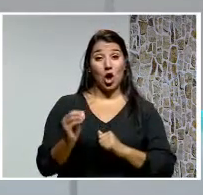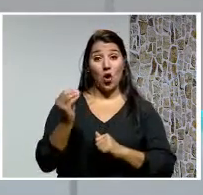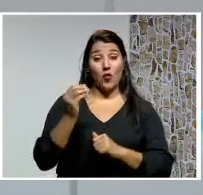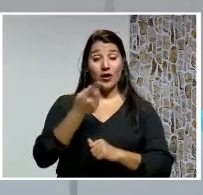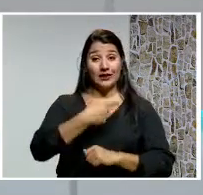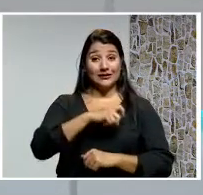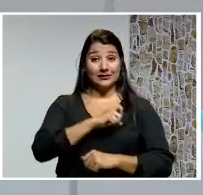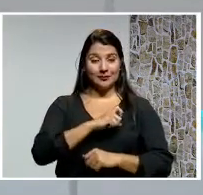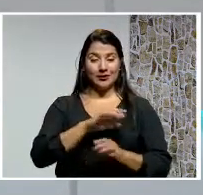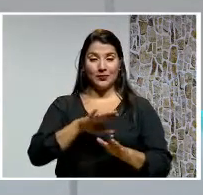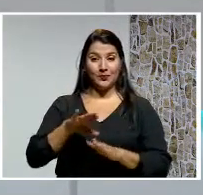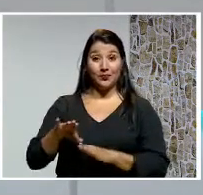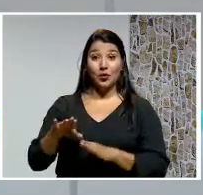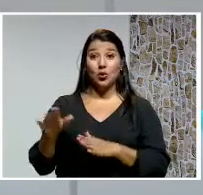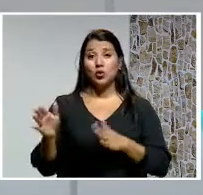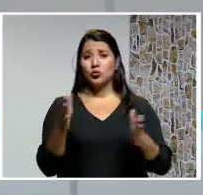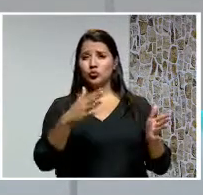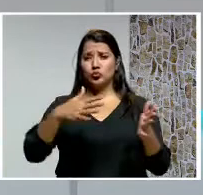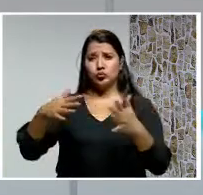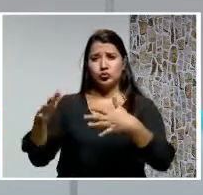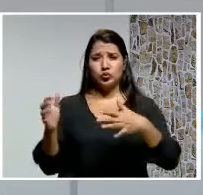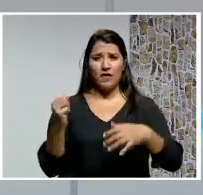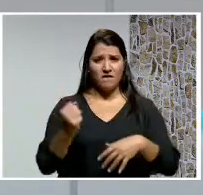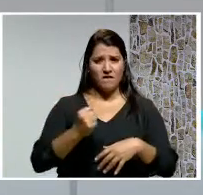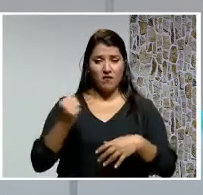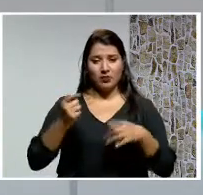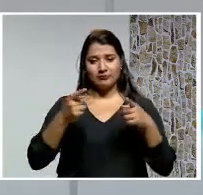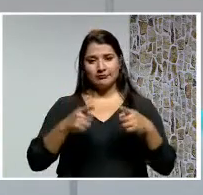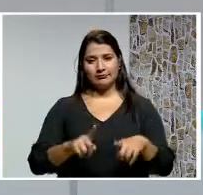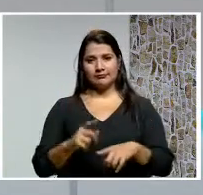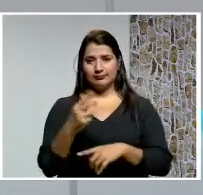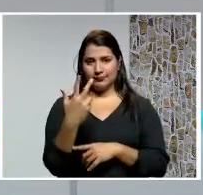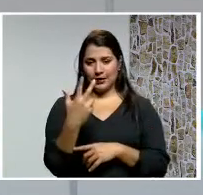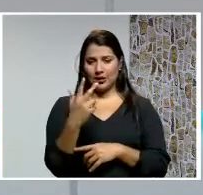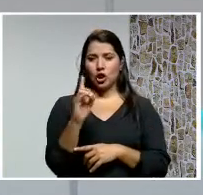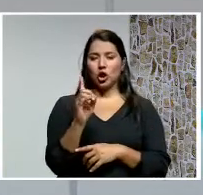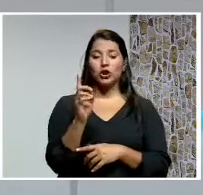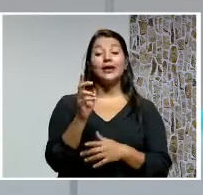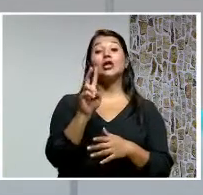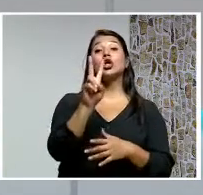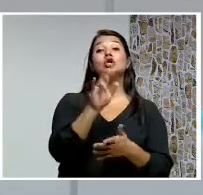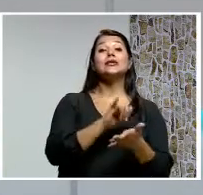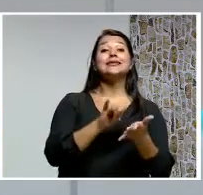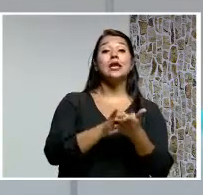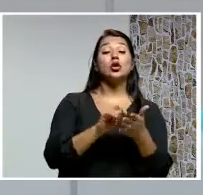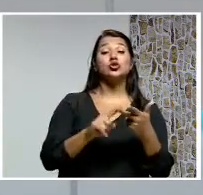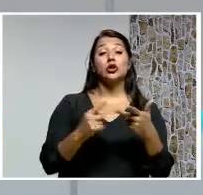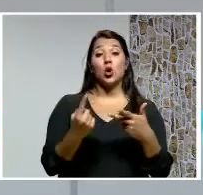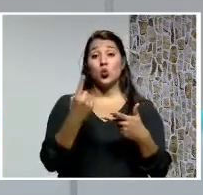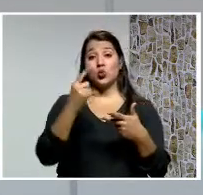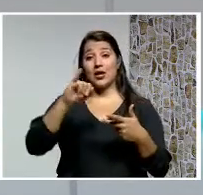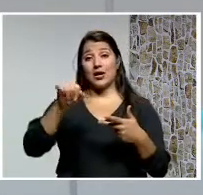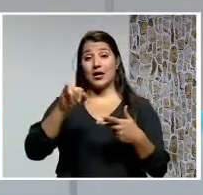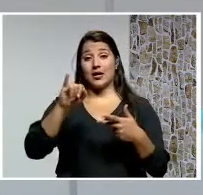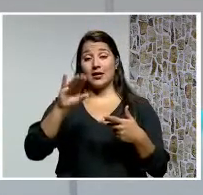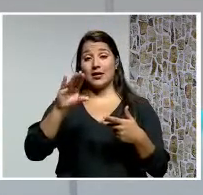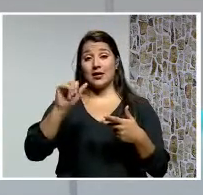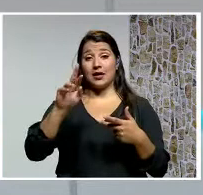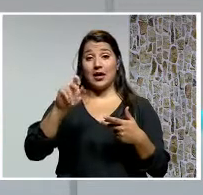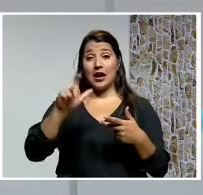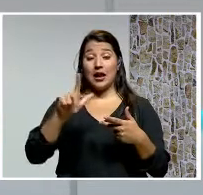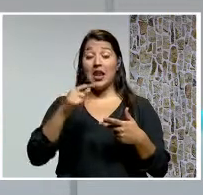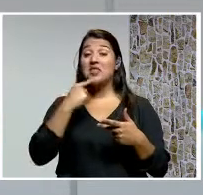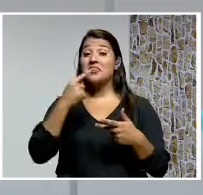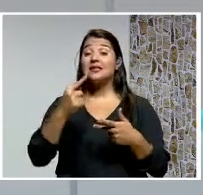Fuertes vientos han provocado tan solo 3 incidencias, 2 en San José y 1 en Jicaral, según lo reporta el Instituto Meteorológico